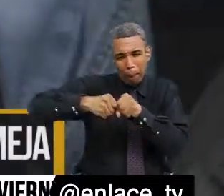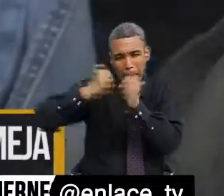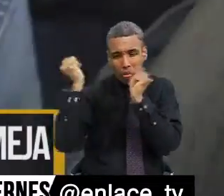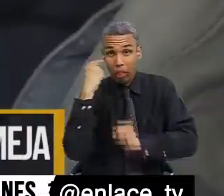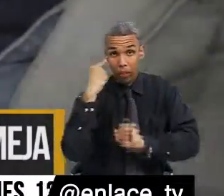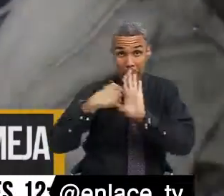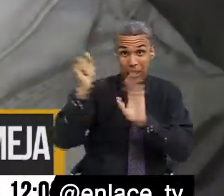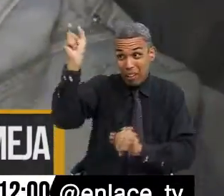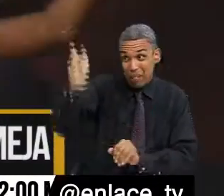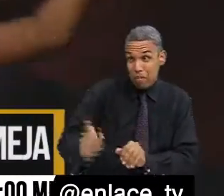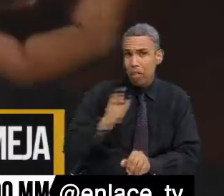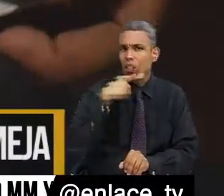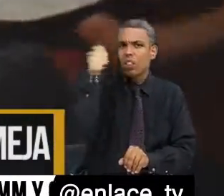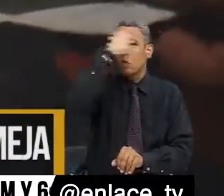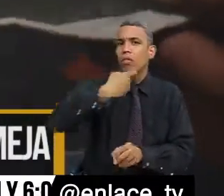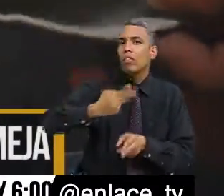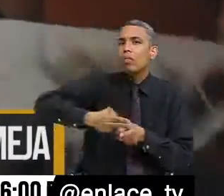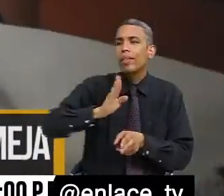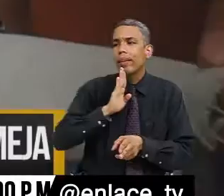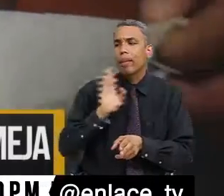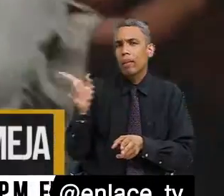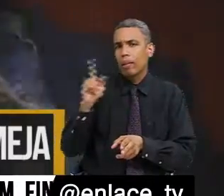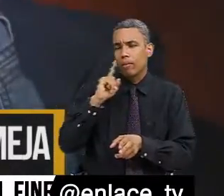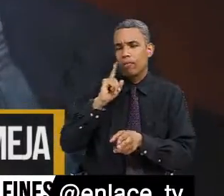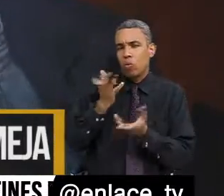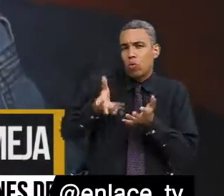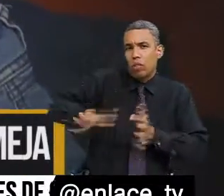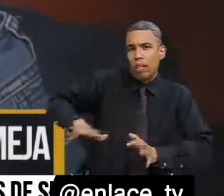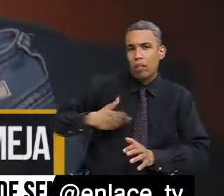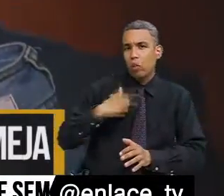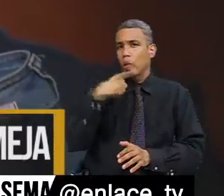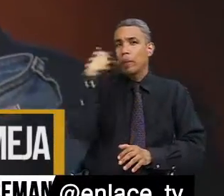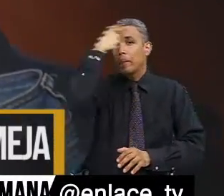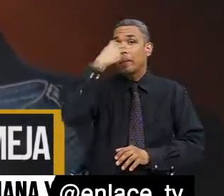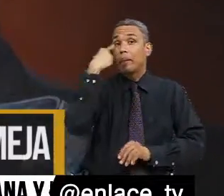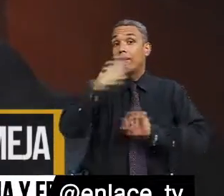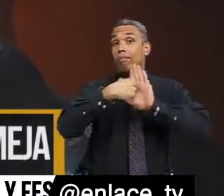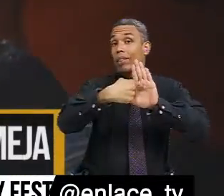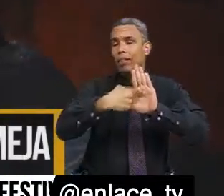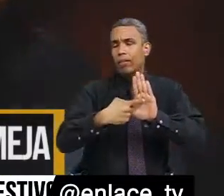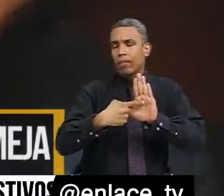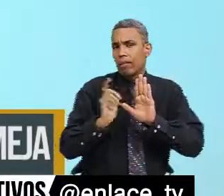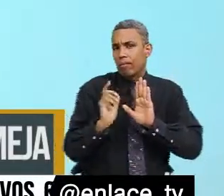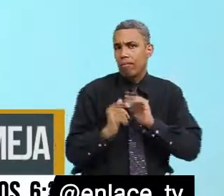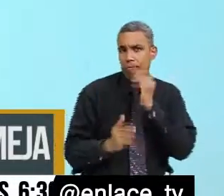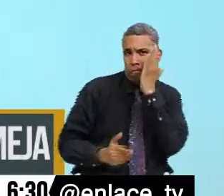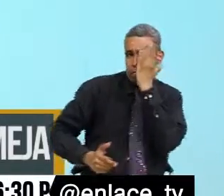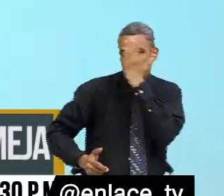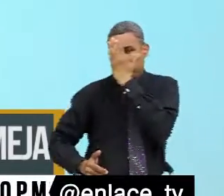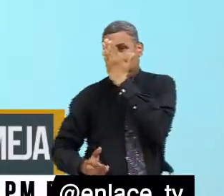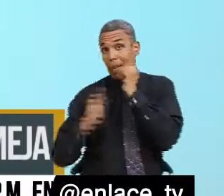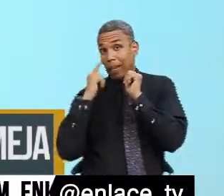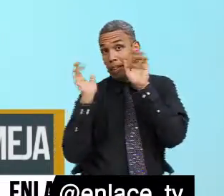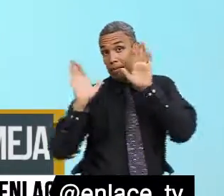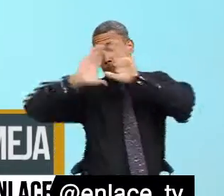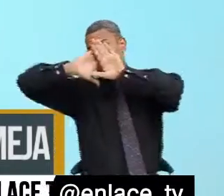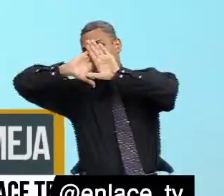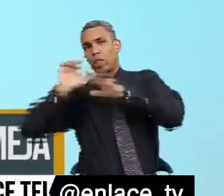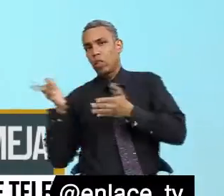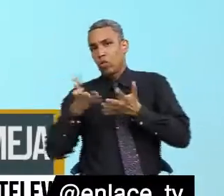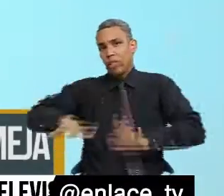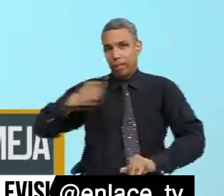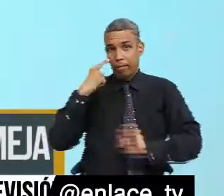su identidad por obvias razones, le contó a Enlace Noticias el modus operandi de los tres delincuentes. En el momento en el que yo me acercaba ahí